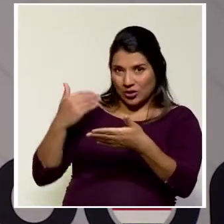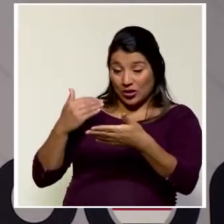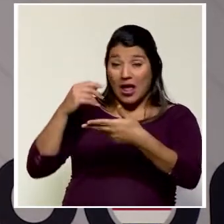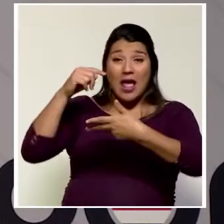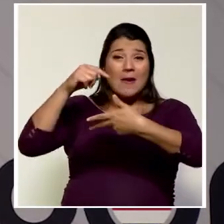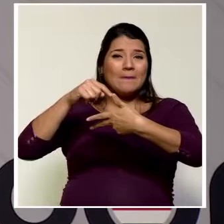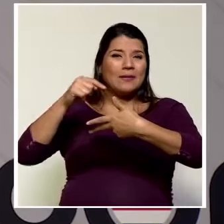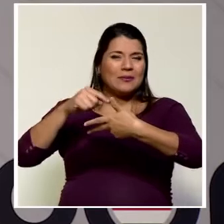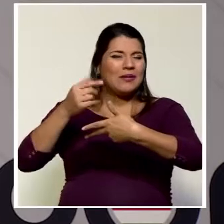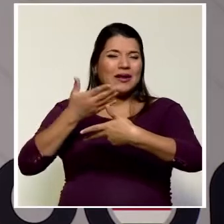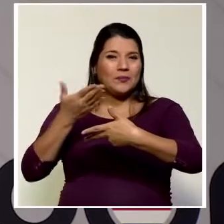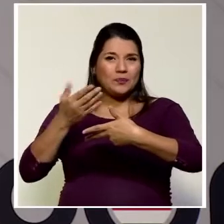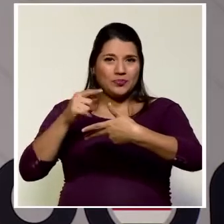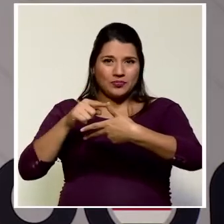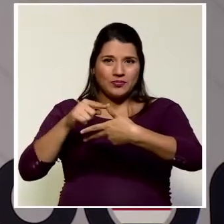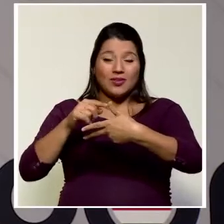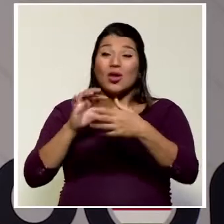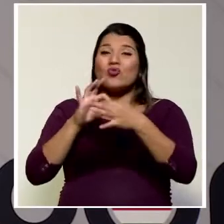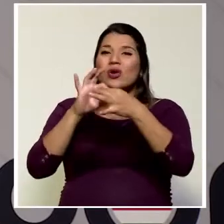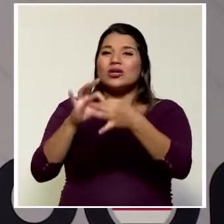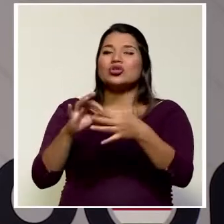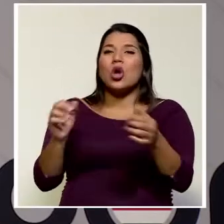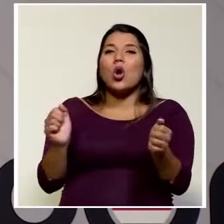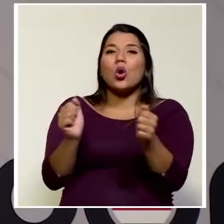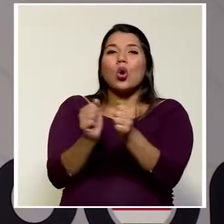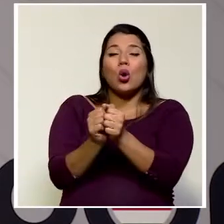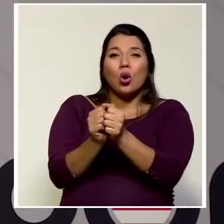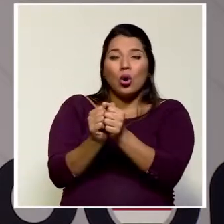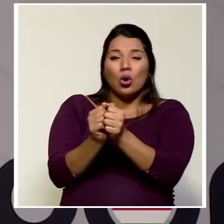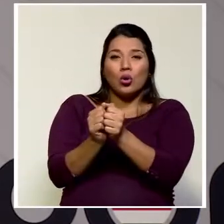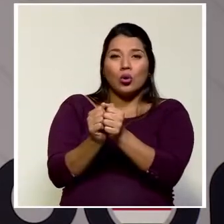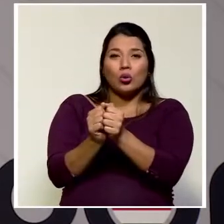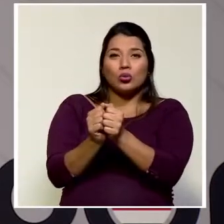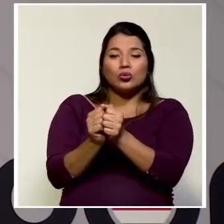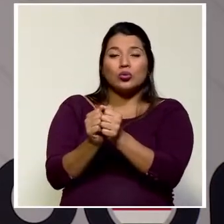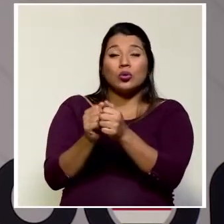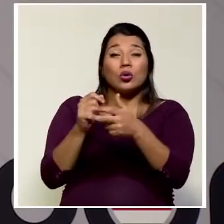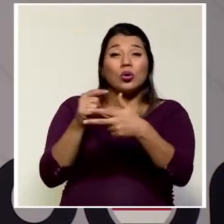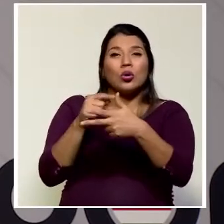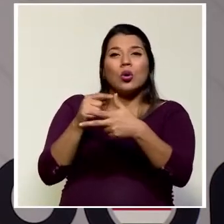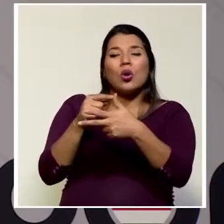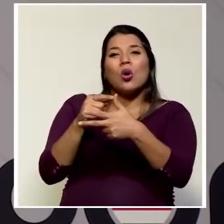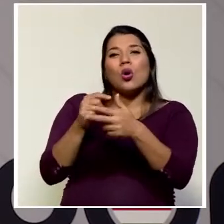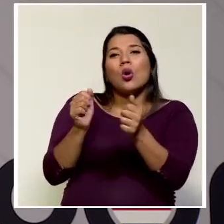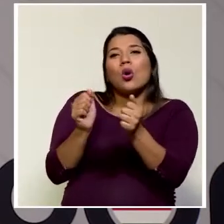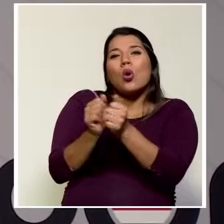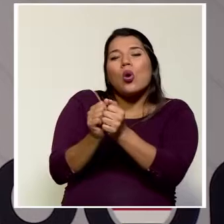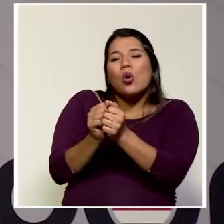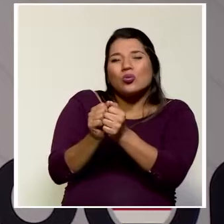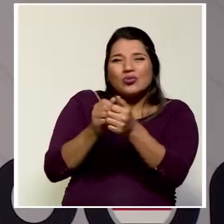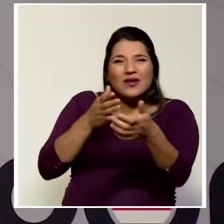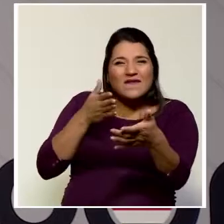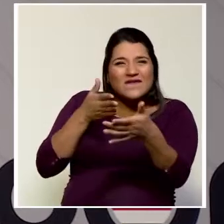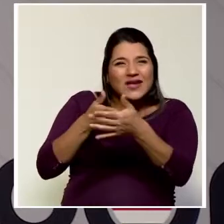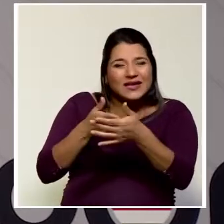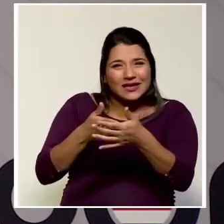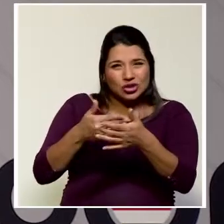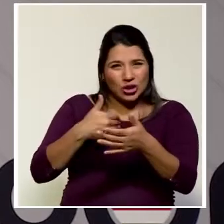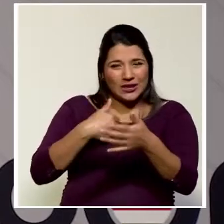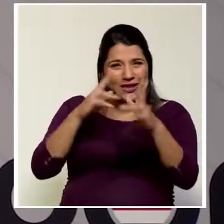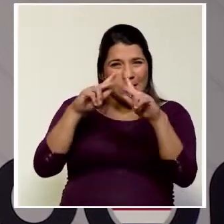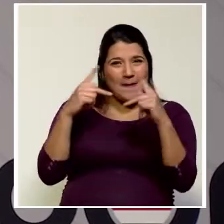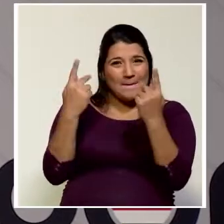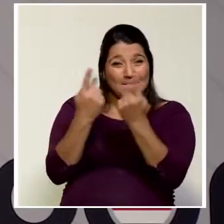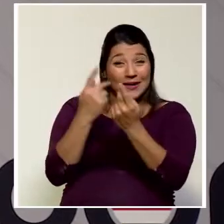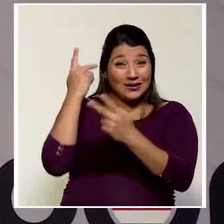ellas tiene que ver con un deterioro sustantivo que han sufrido los partidos políticos en términos